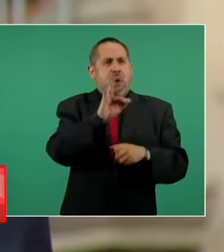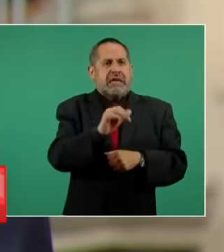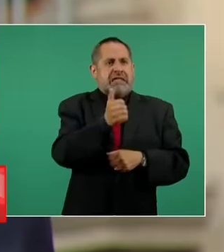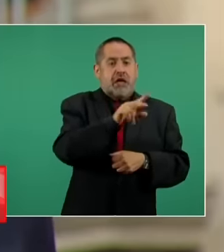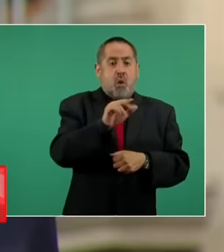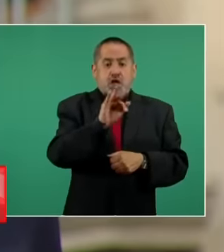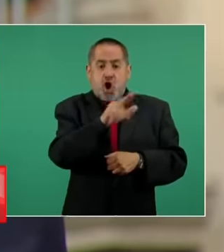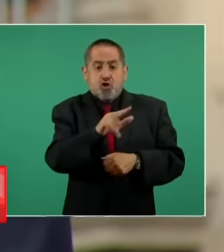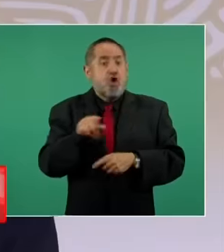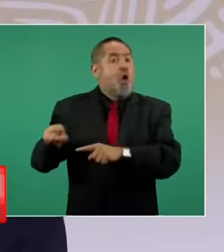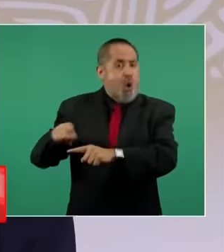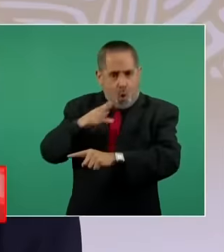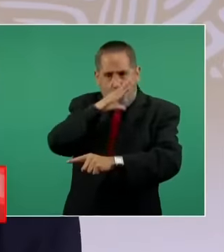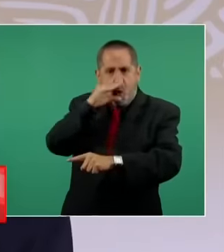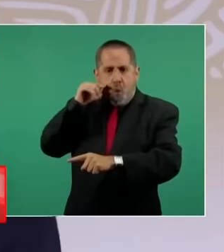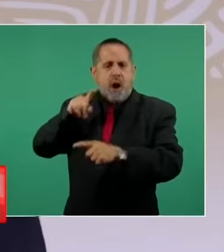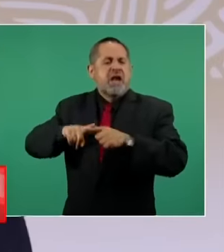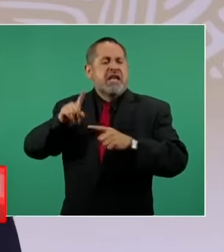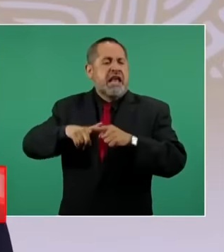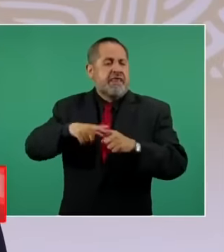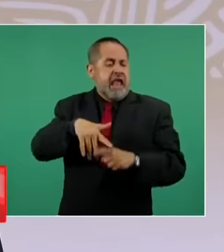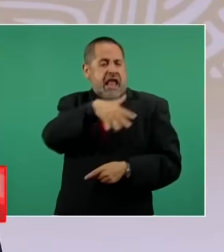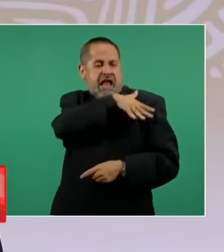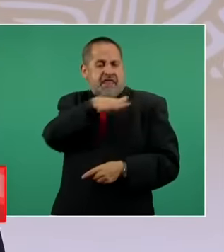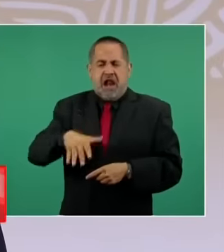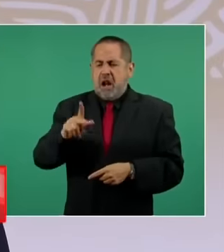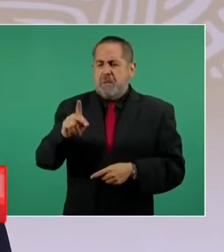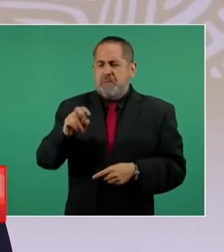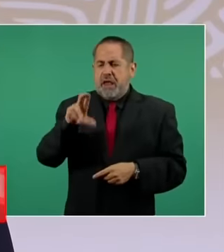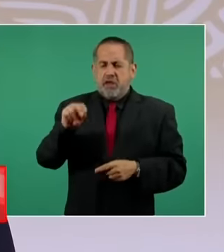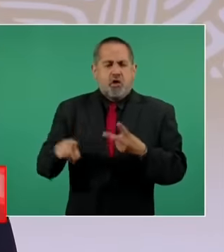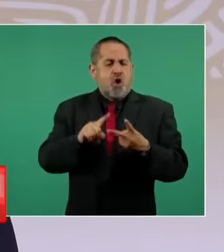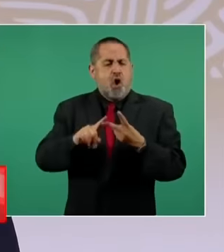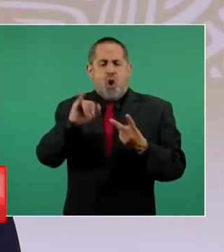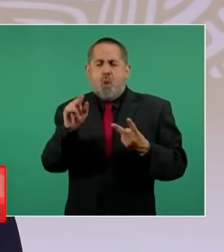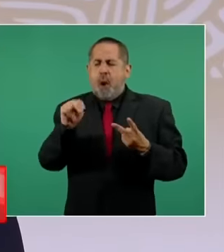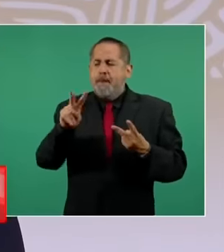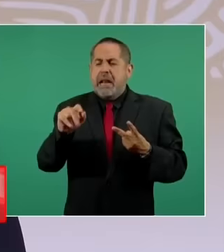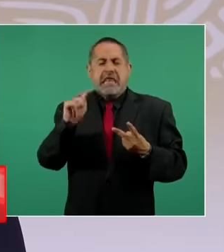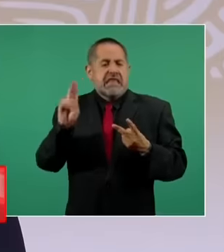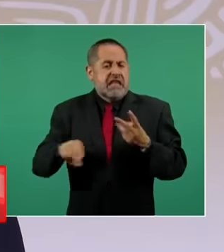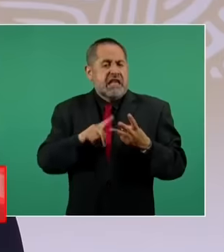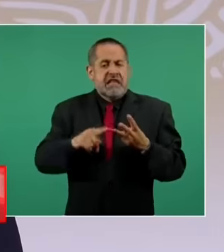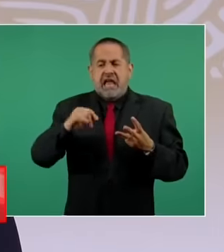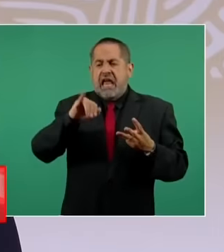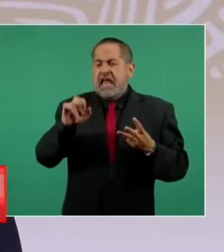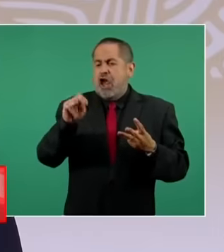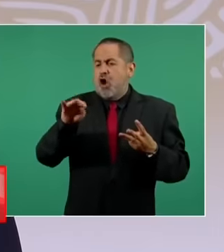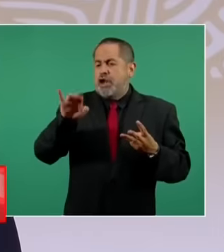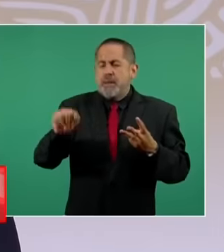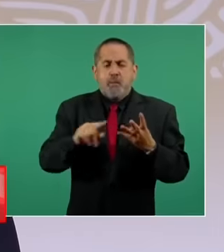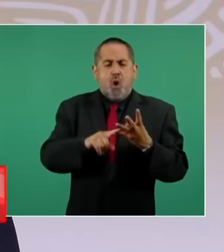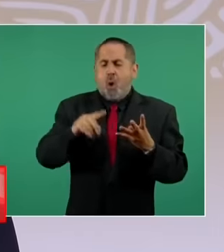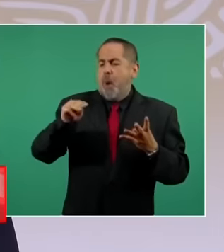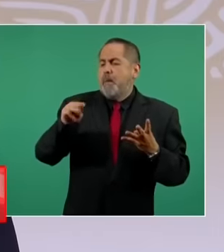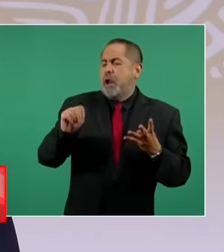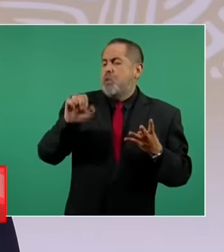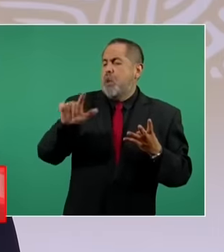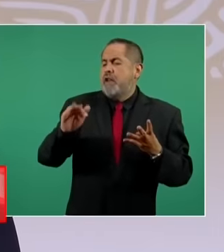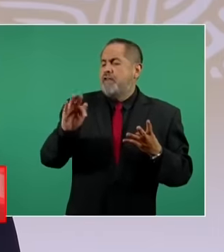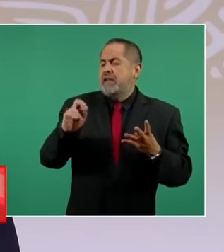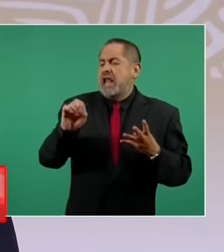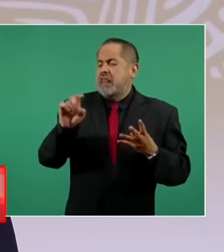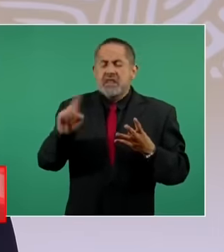1846-48. Se destacan los generales Pedro Ampundía, Juan Valentín Amador, Jerónimo Cardona, Manuel Fernández